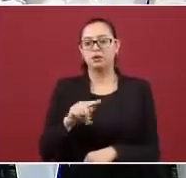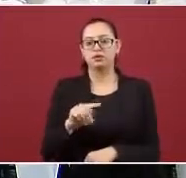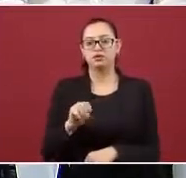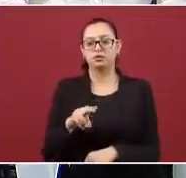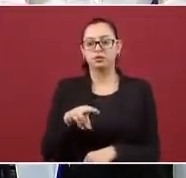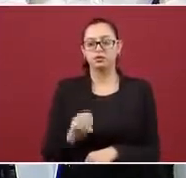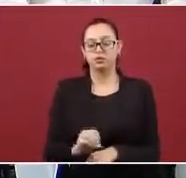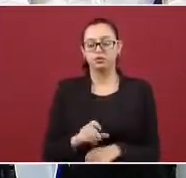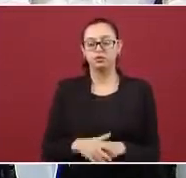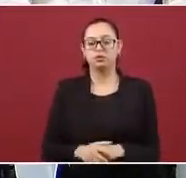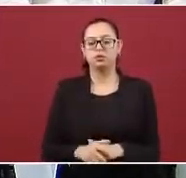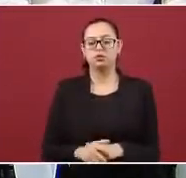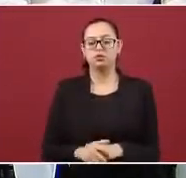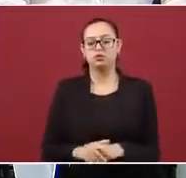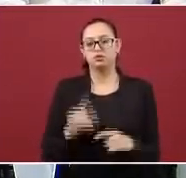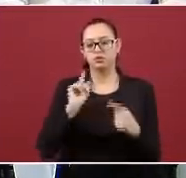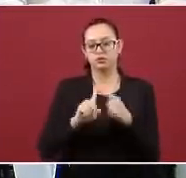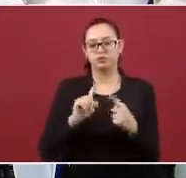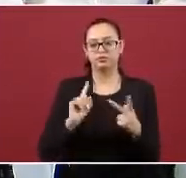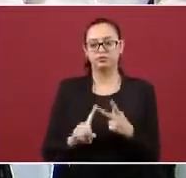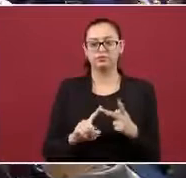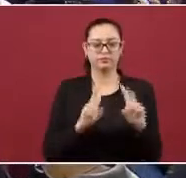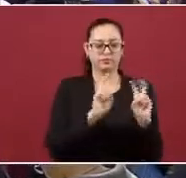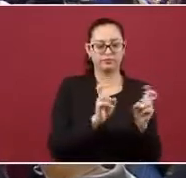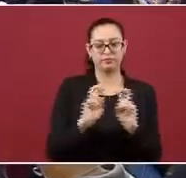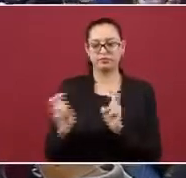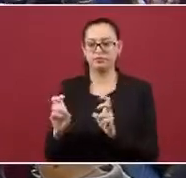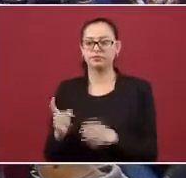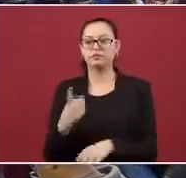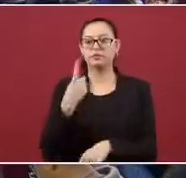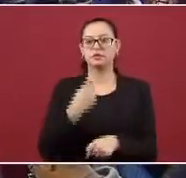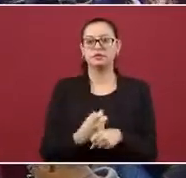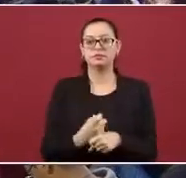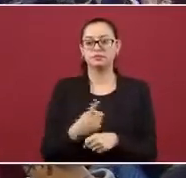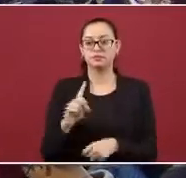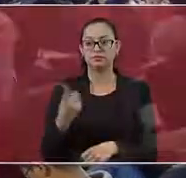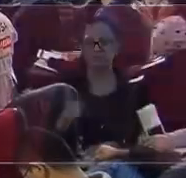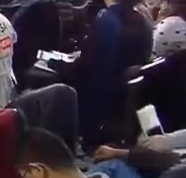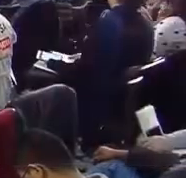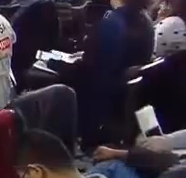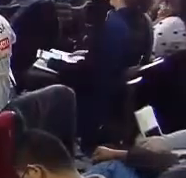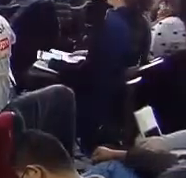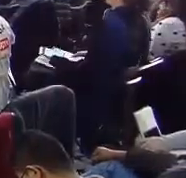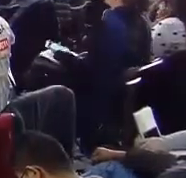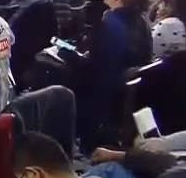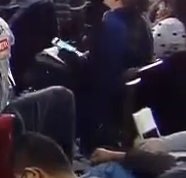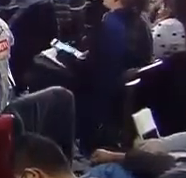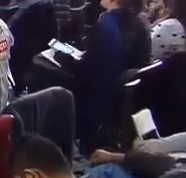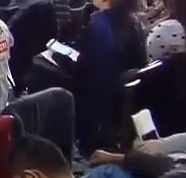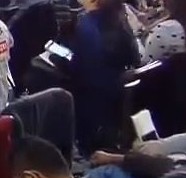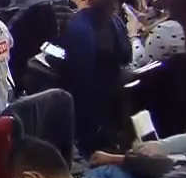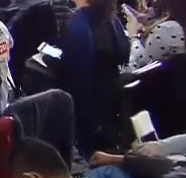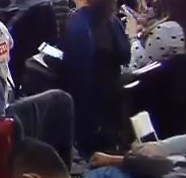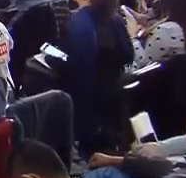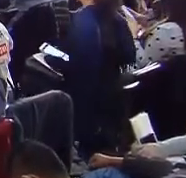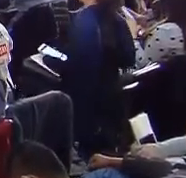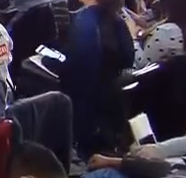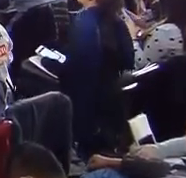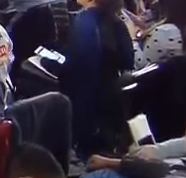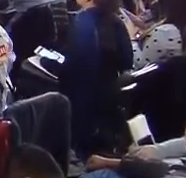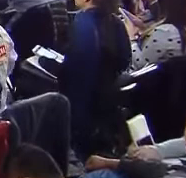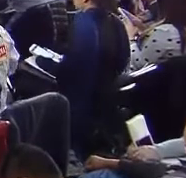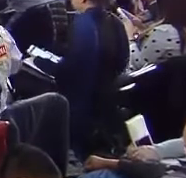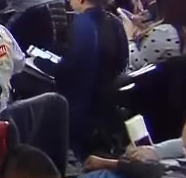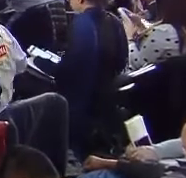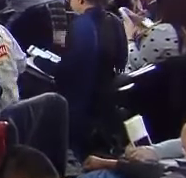California. Dos temas. Un tema, a partir del 1 de diciembre, usted se planteó con el gobierno que encabeza ahorrar entre